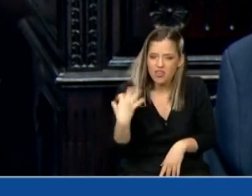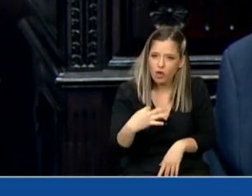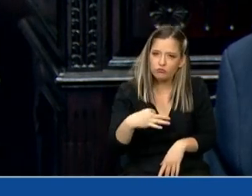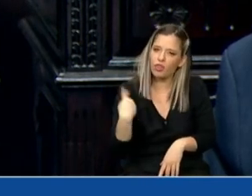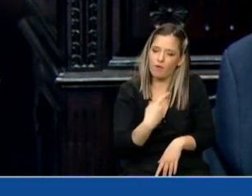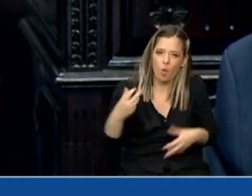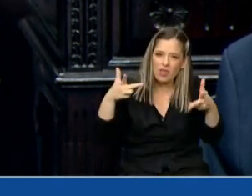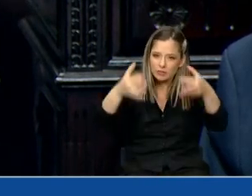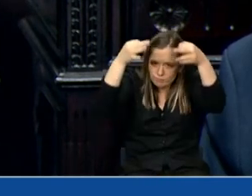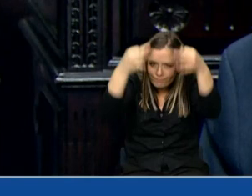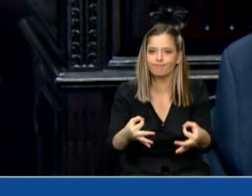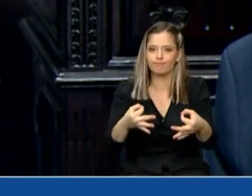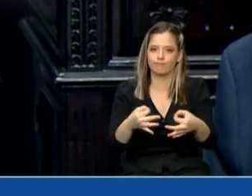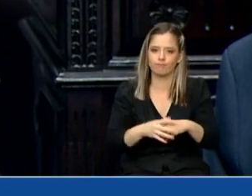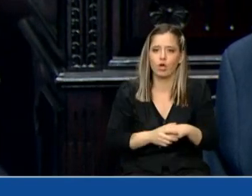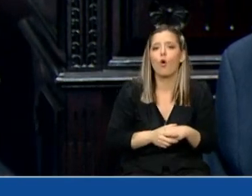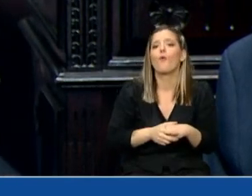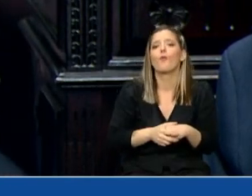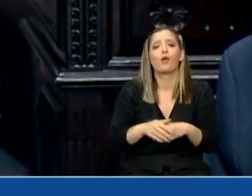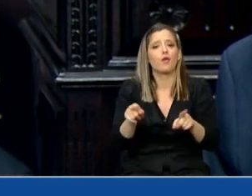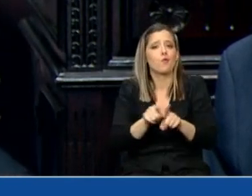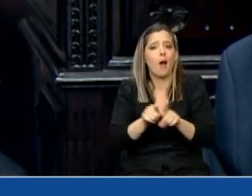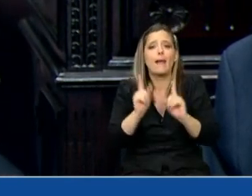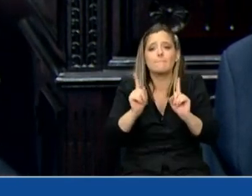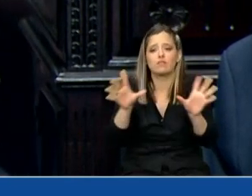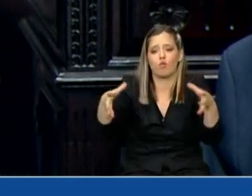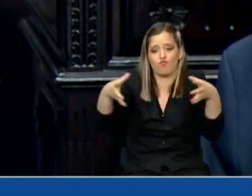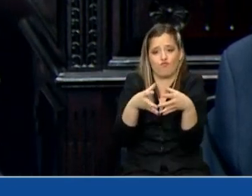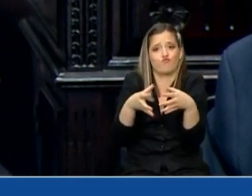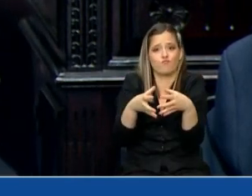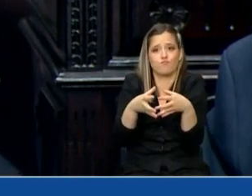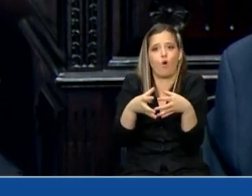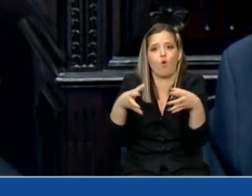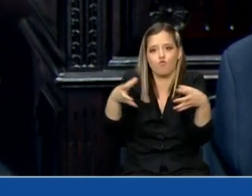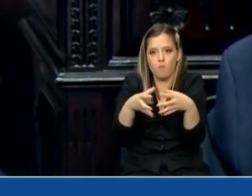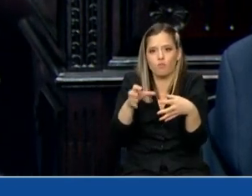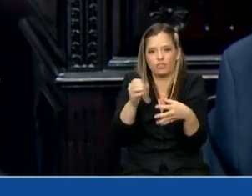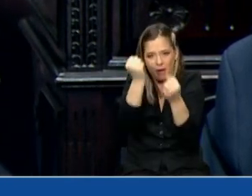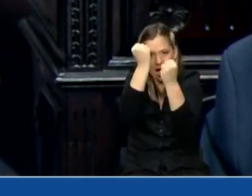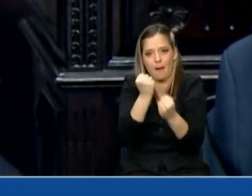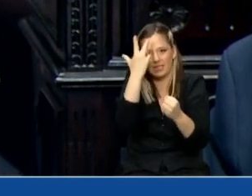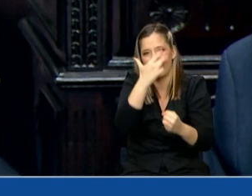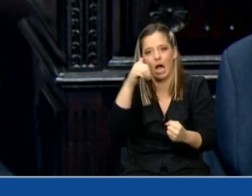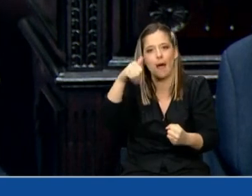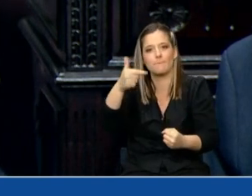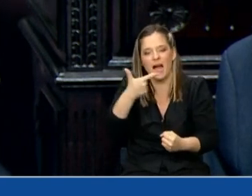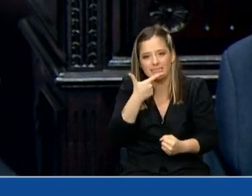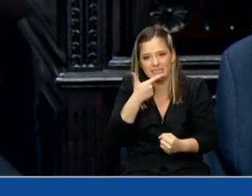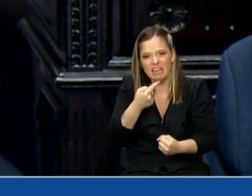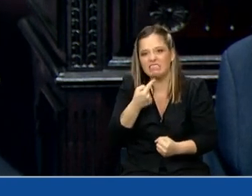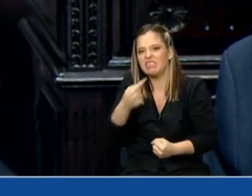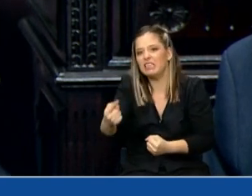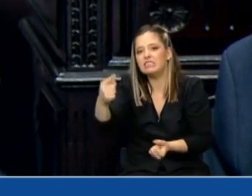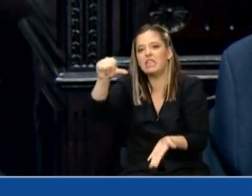todas las letras, porque el grupo terrorista se llama Hamás y se pronuncia